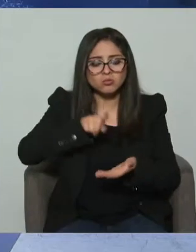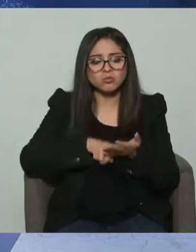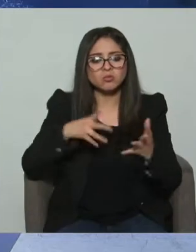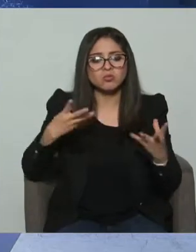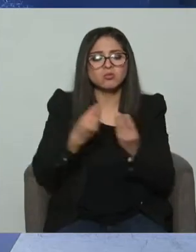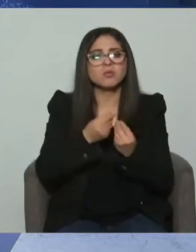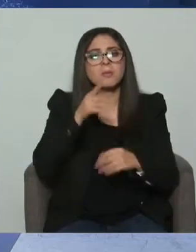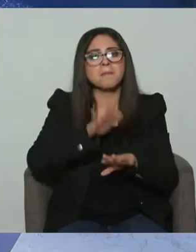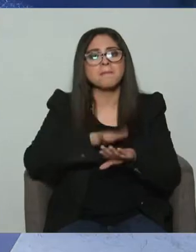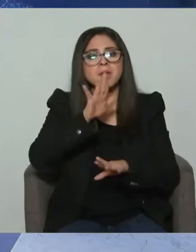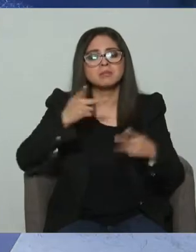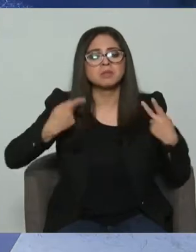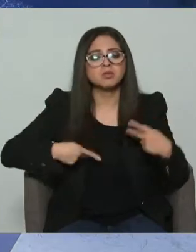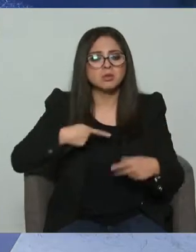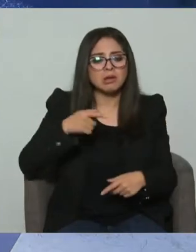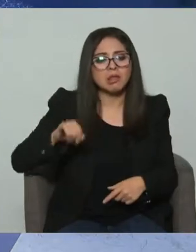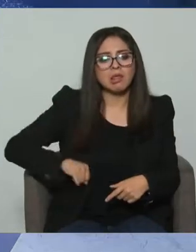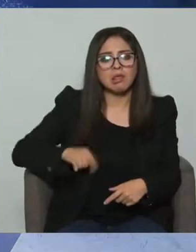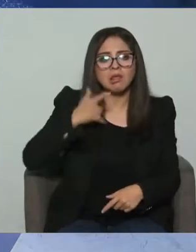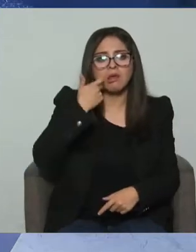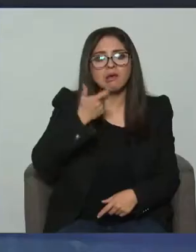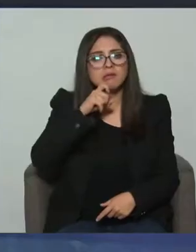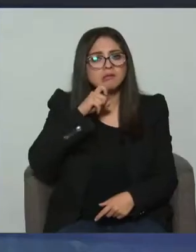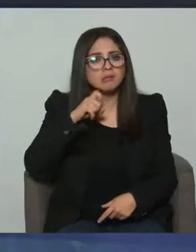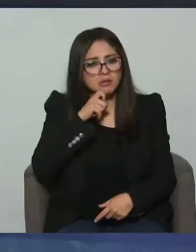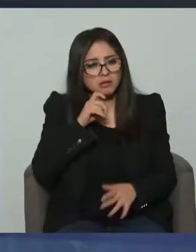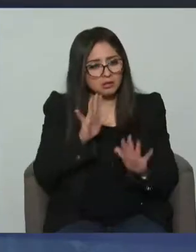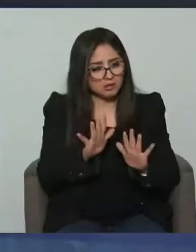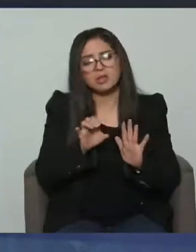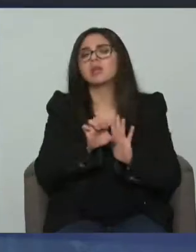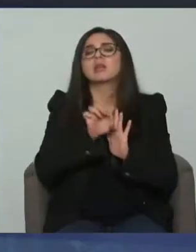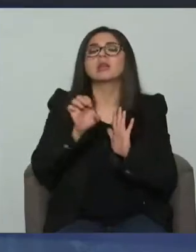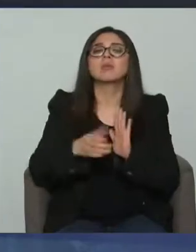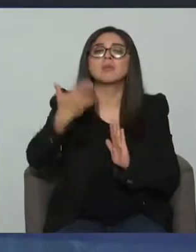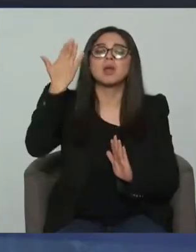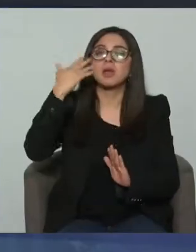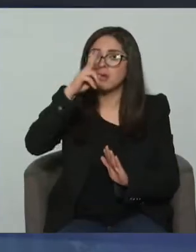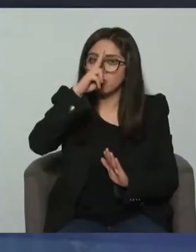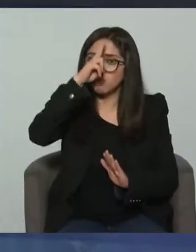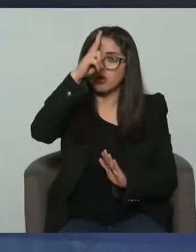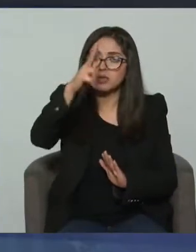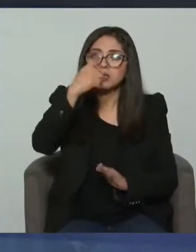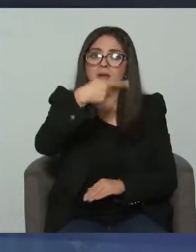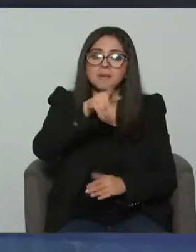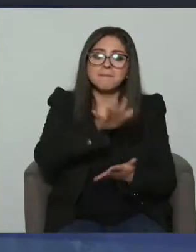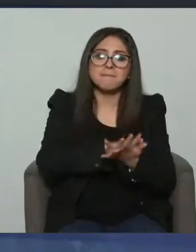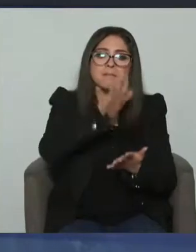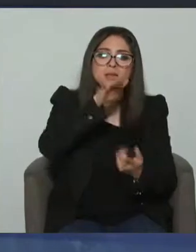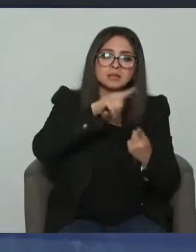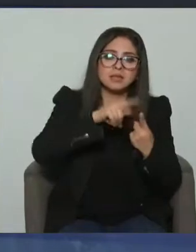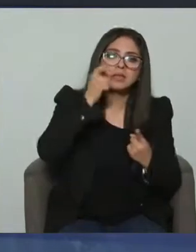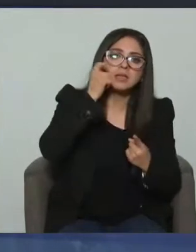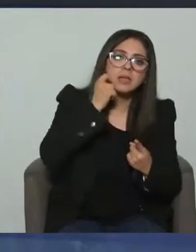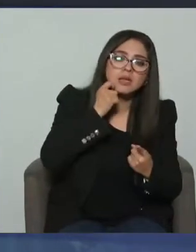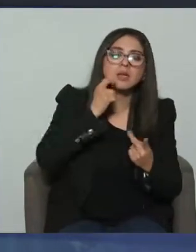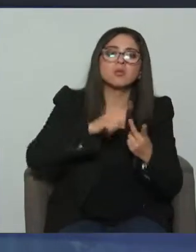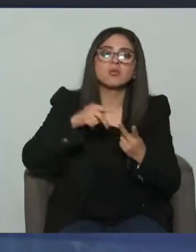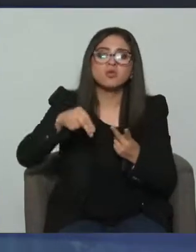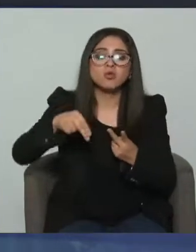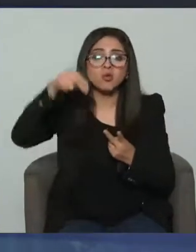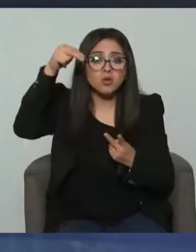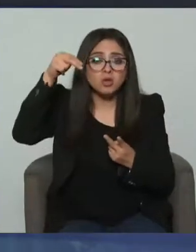Y la otra cosa es que hemos visto que la violencia se ha movido. Antes decíamos, bueno, es Guerrero y el norte del país. Ahora sabemos que se ha estado moviendo hacia el centro y